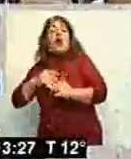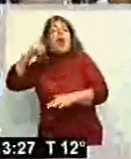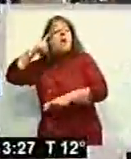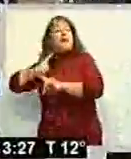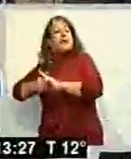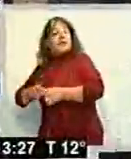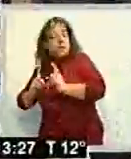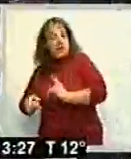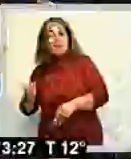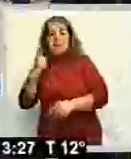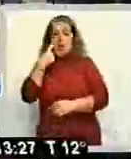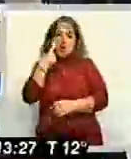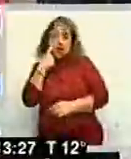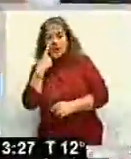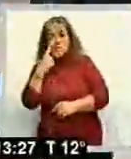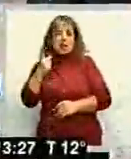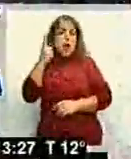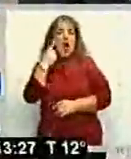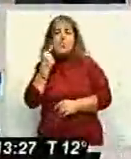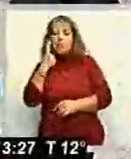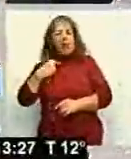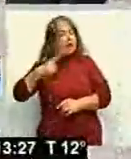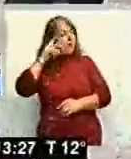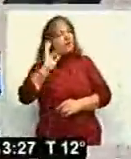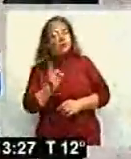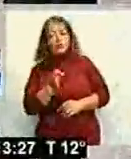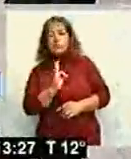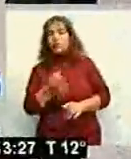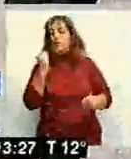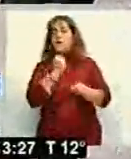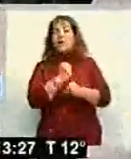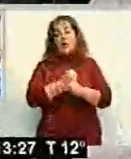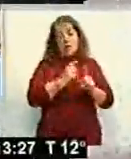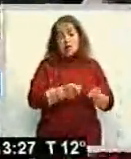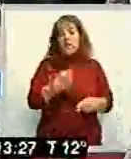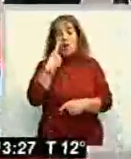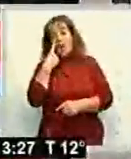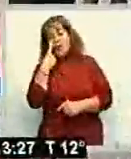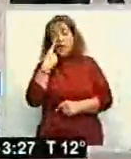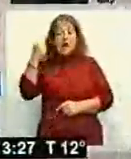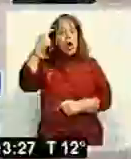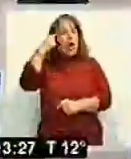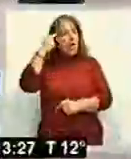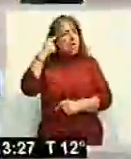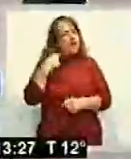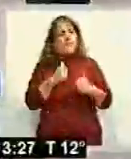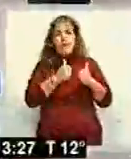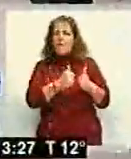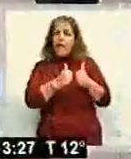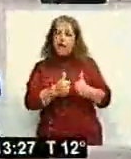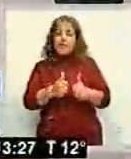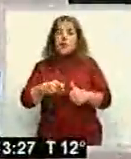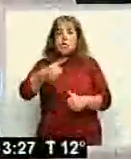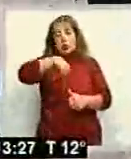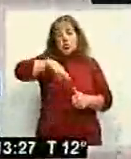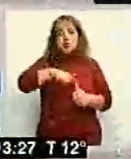Miguel Isa, que es un hombre que se ha formado en la ciudad y este municipalismo, y opina favorablemente. La verdad es que venimos conversando